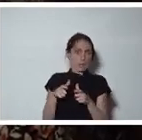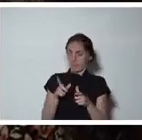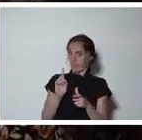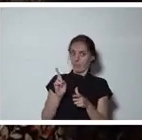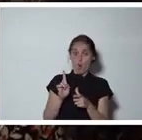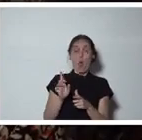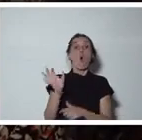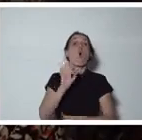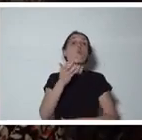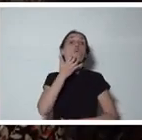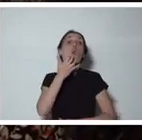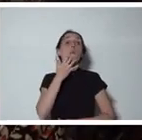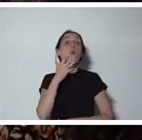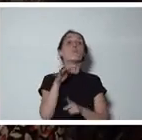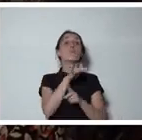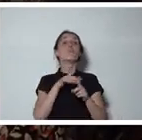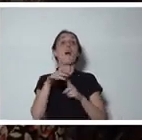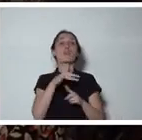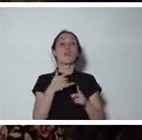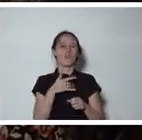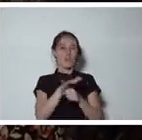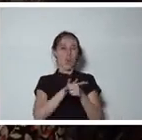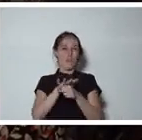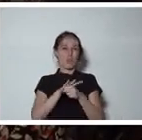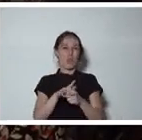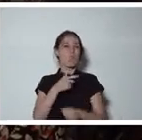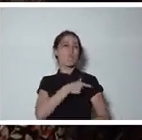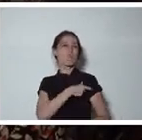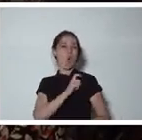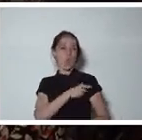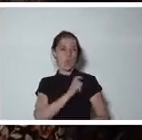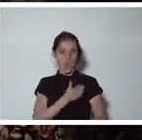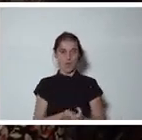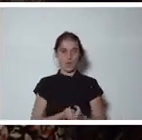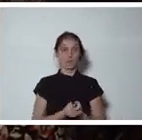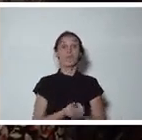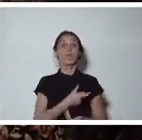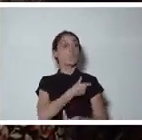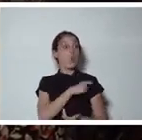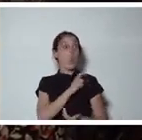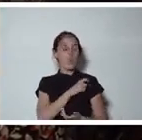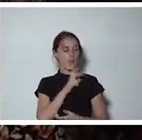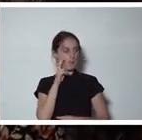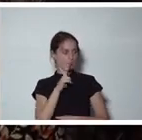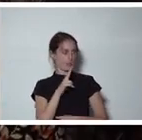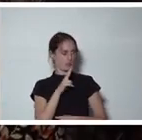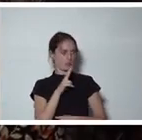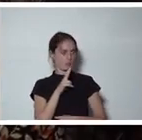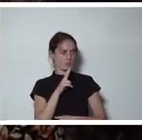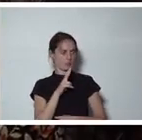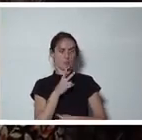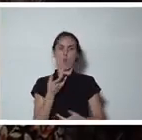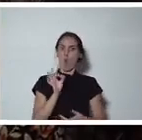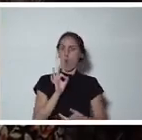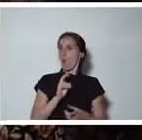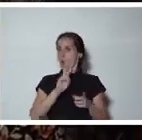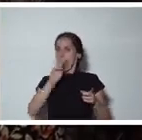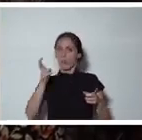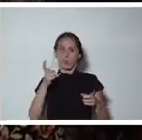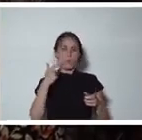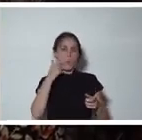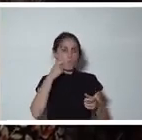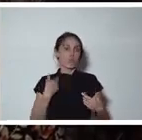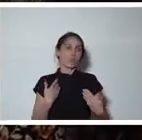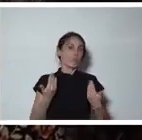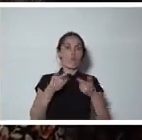policías y de diversidad en nuestras policías no solo de mujeres cuando necesitamos que cuerpos públicos que tienen que servir